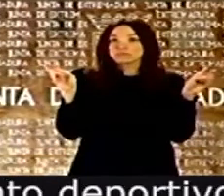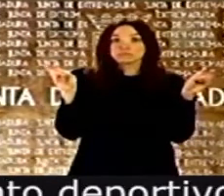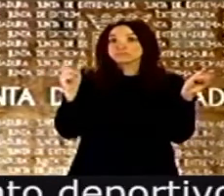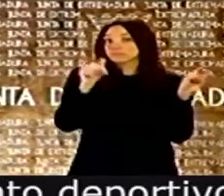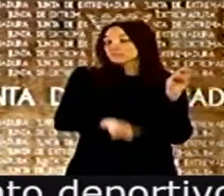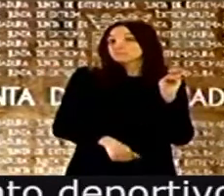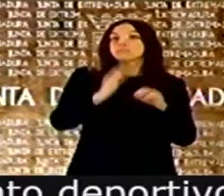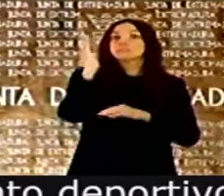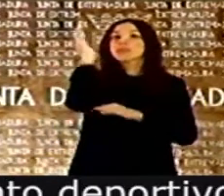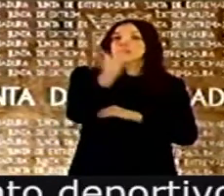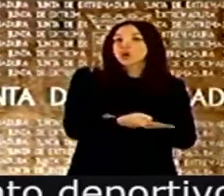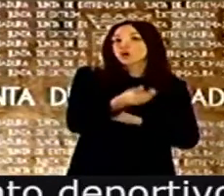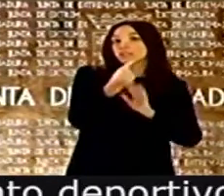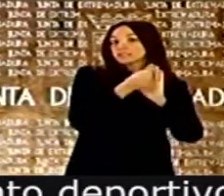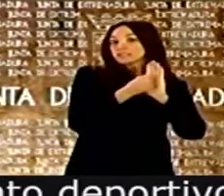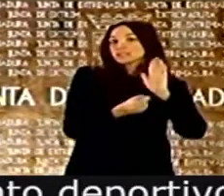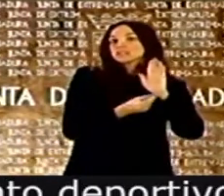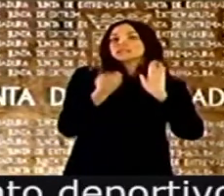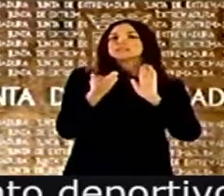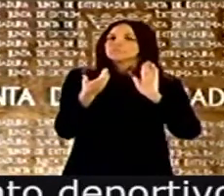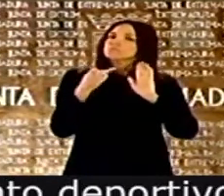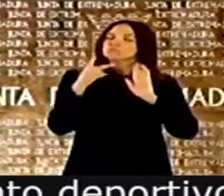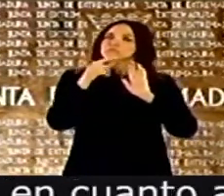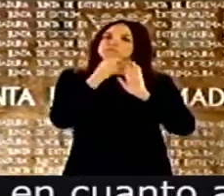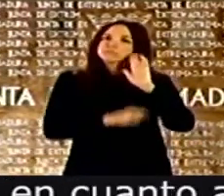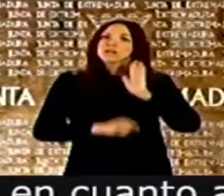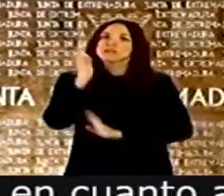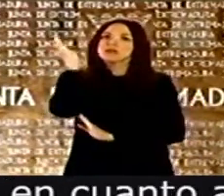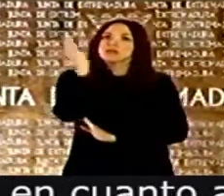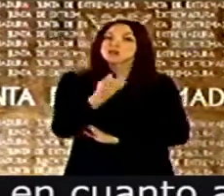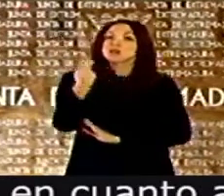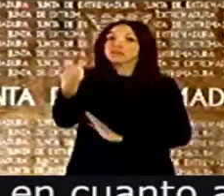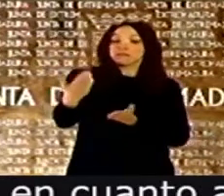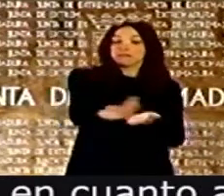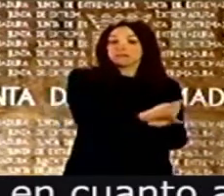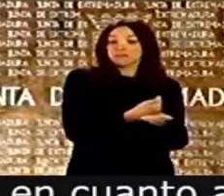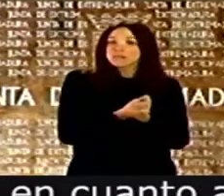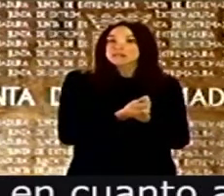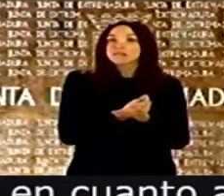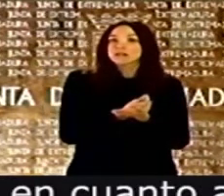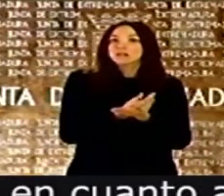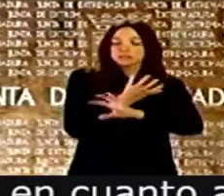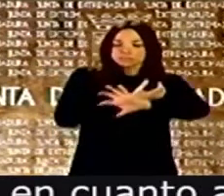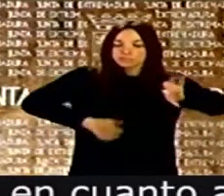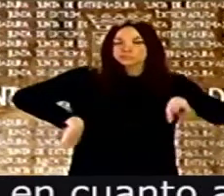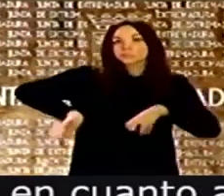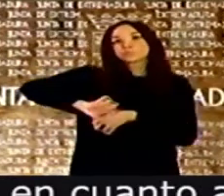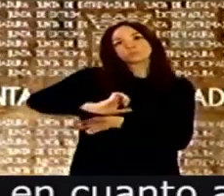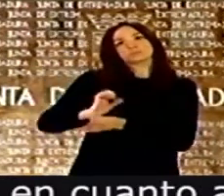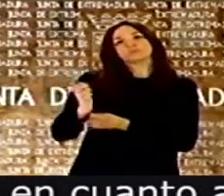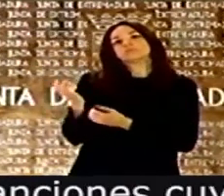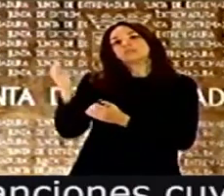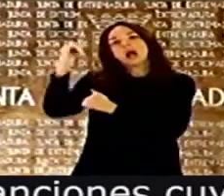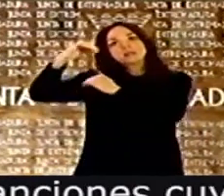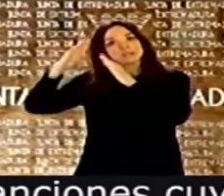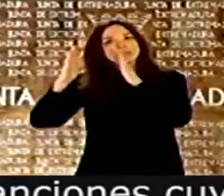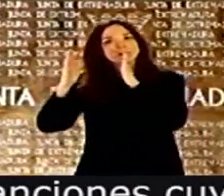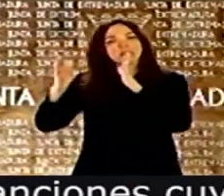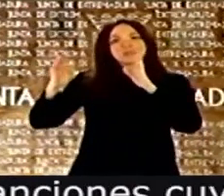régimen sancionador, establece un régimen de sanciones cuya recaudación revertirá en asistencia y demás actuaciones